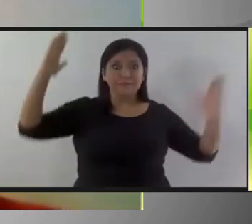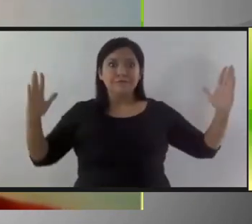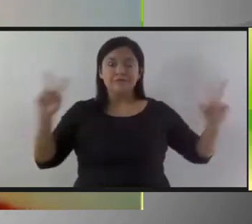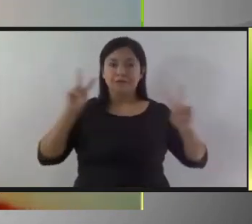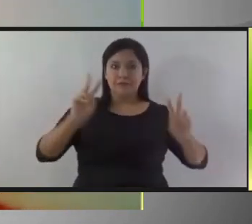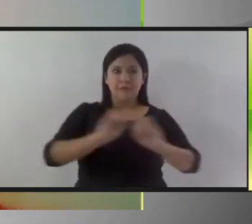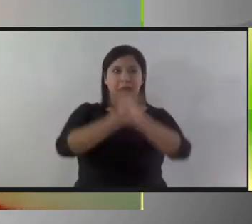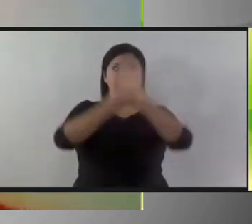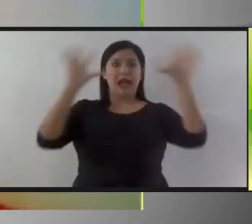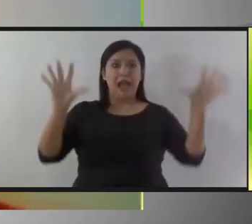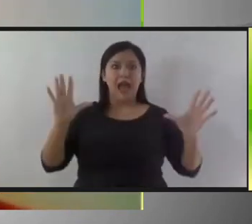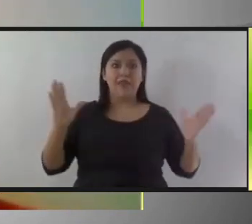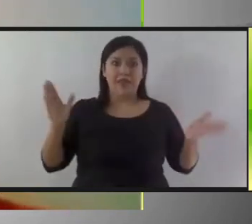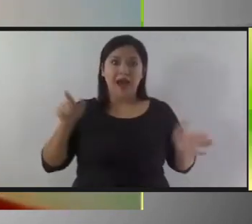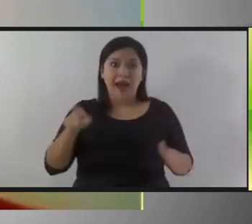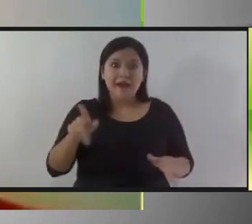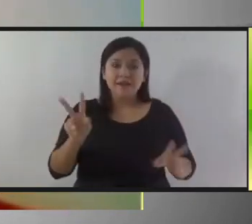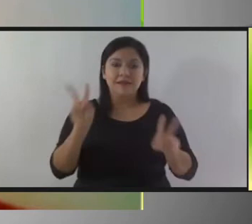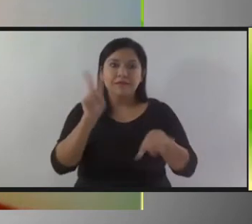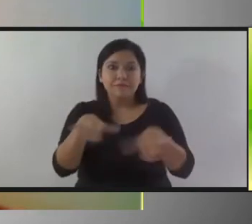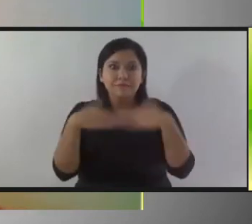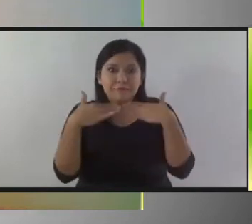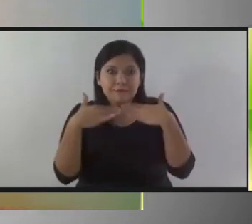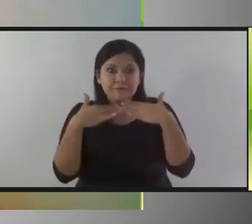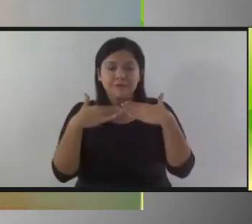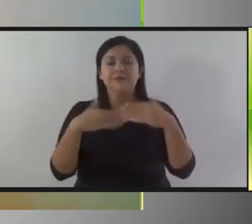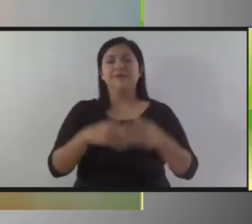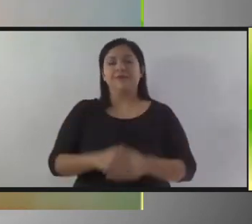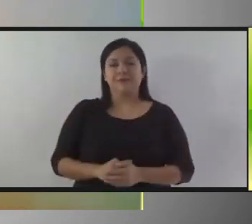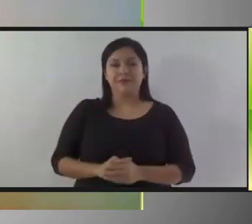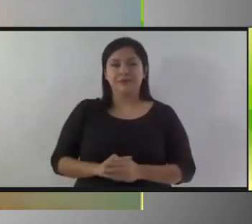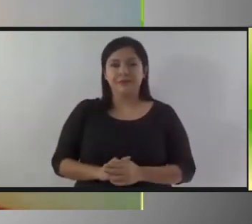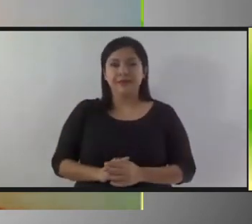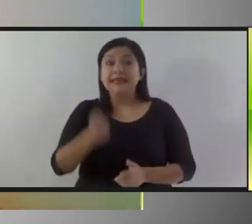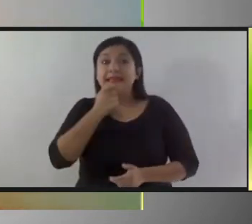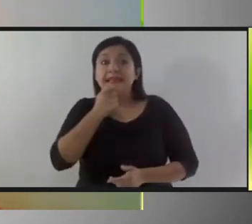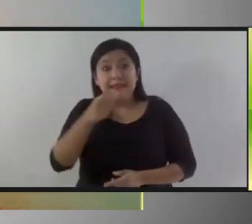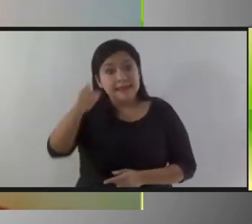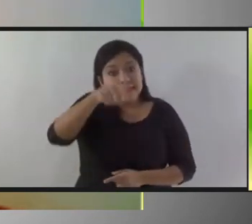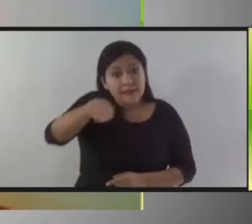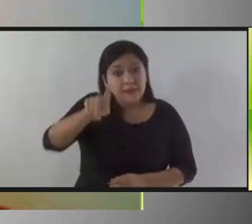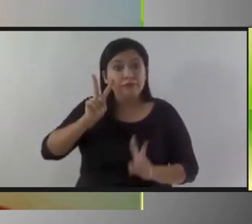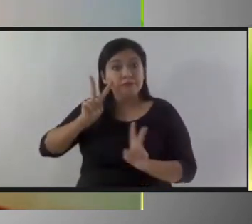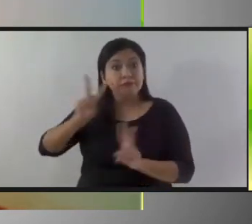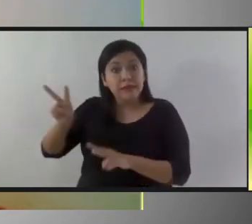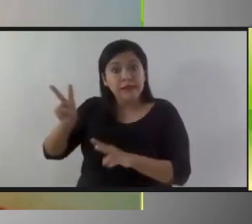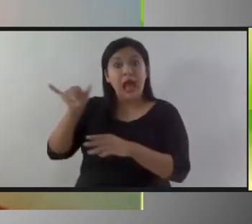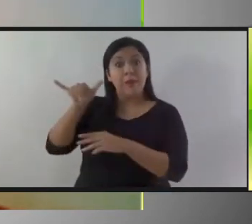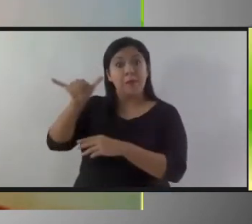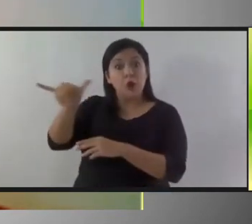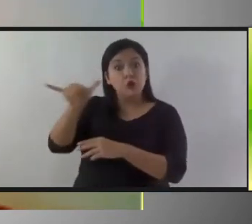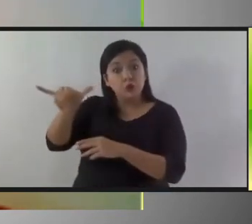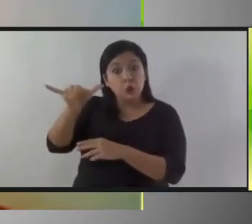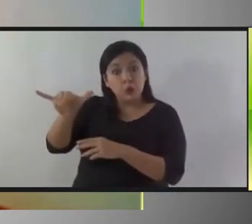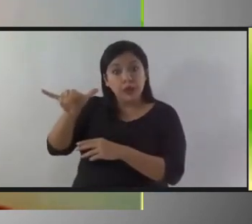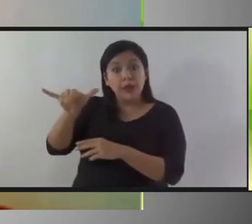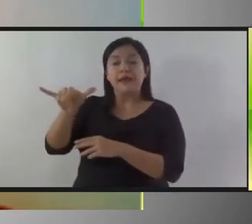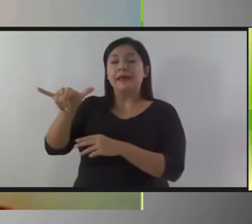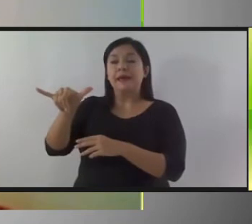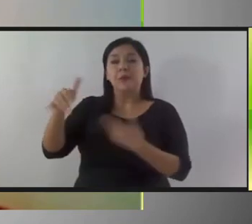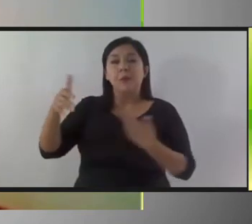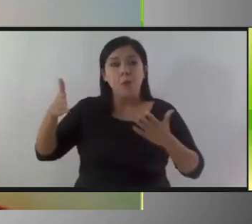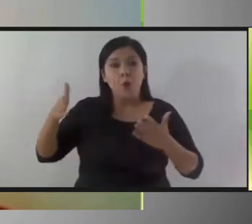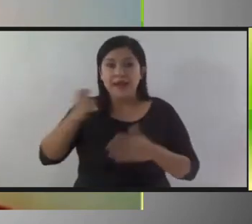deseen que eso ocurra. Para quienes nos siguen por YouTube, van a poder visualizar la persona que